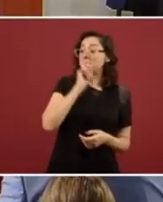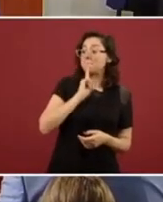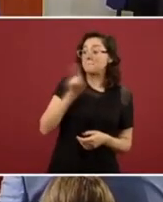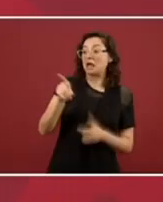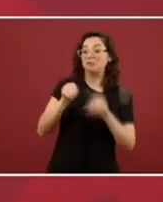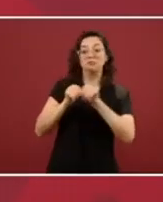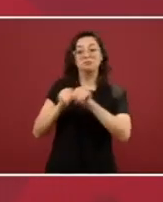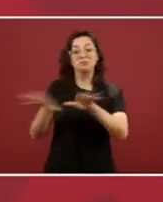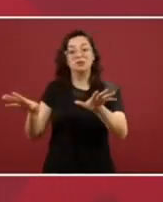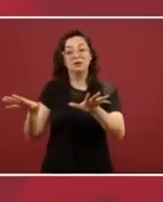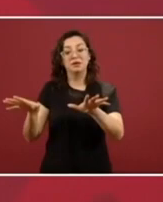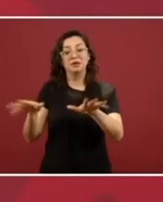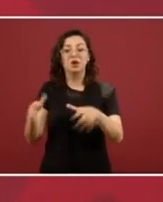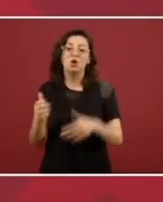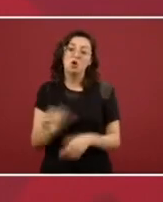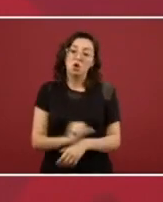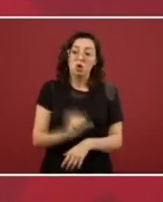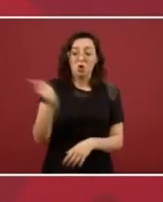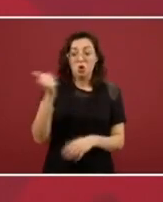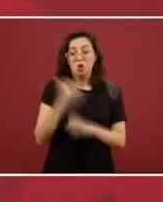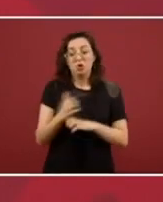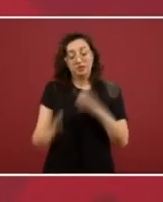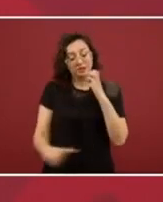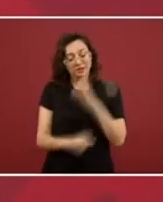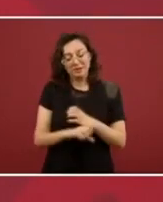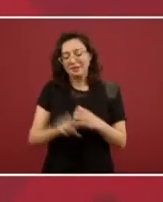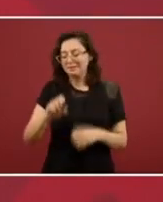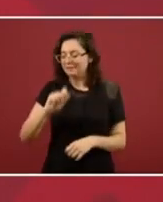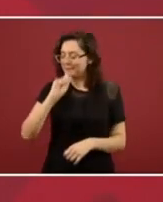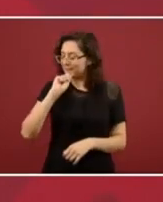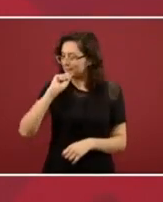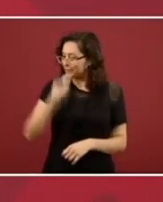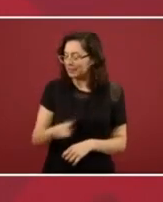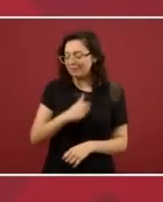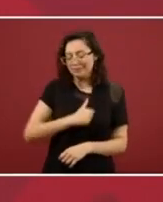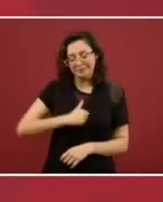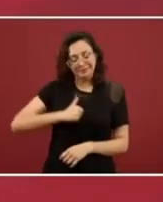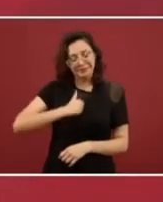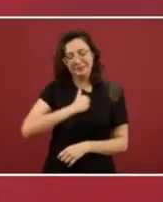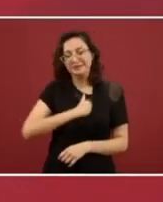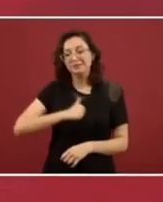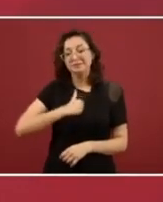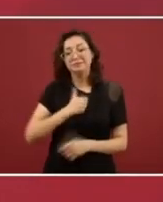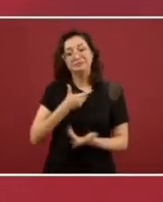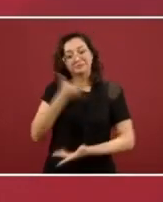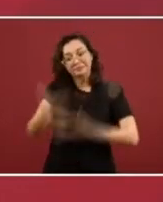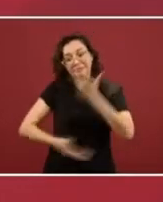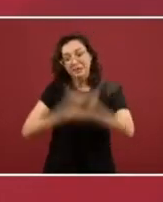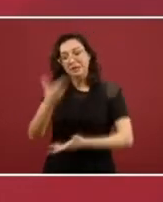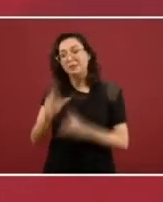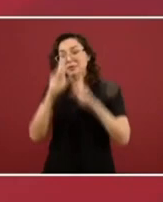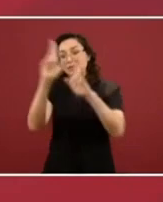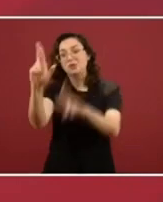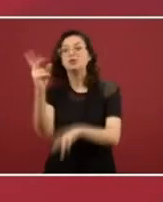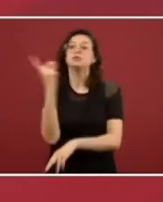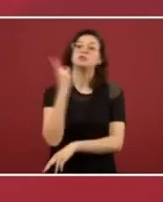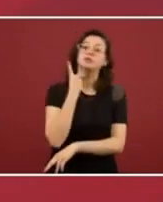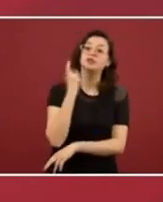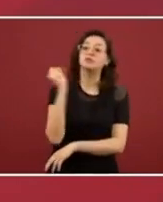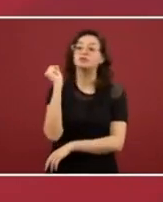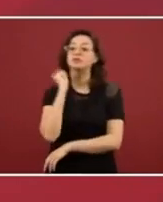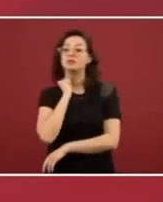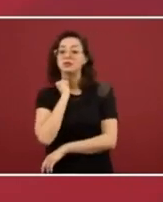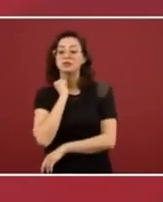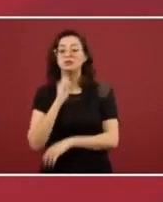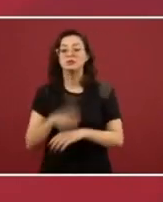Otra cosa que creo que es desafortunada, esto lo digo con absoluto respeto al poder legislativo, ambas cámaras